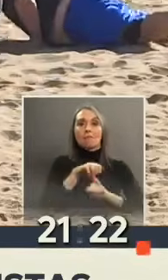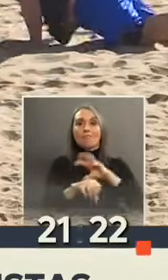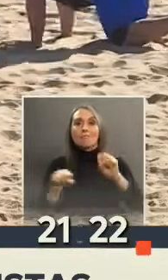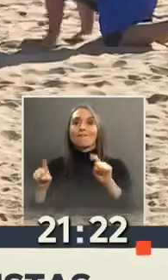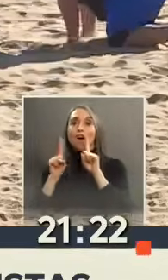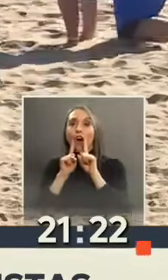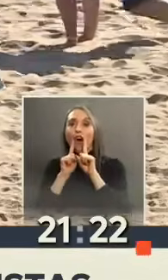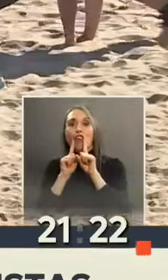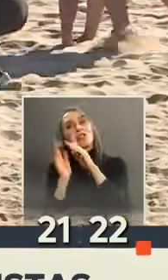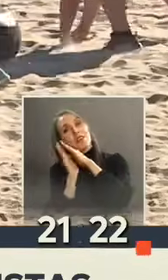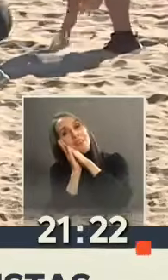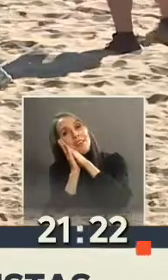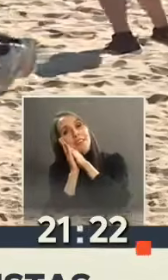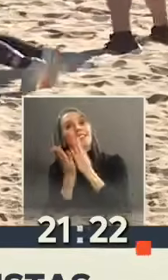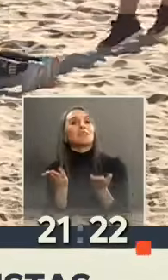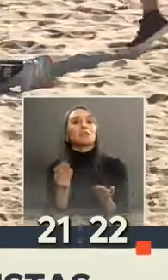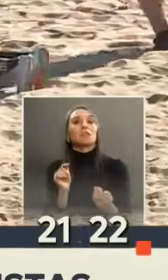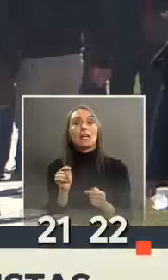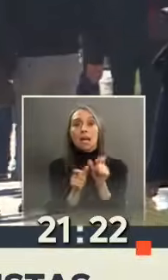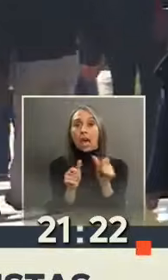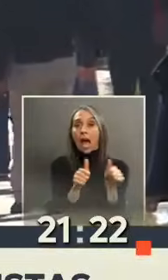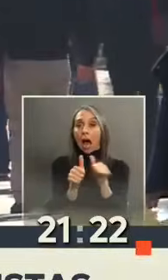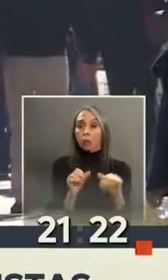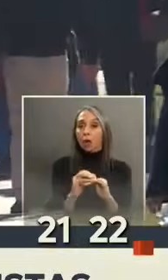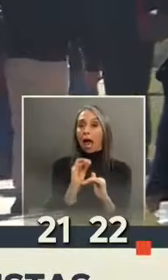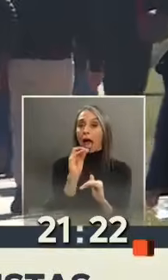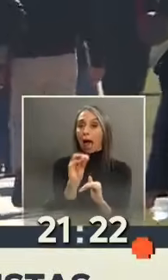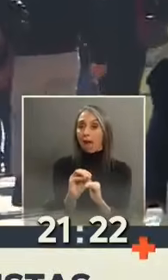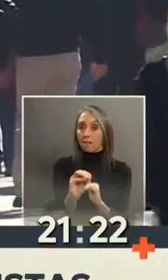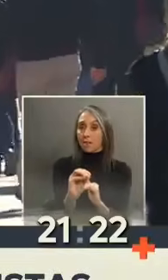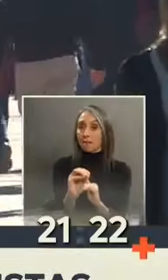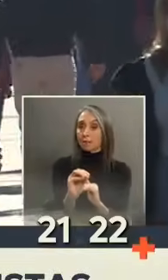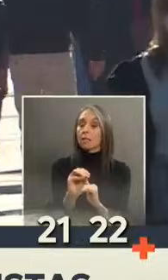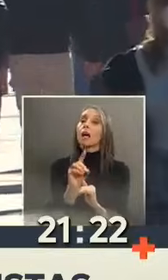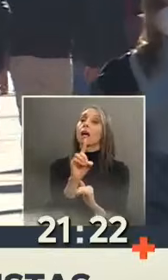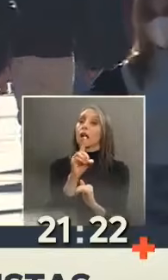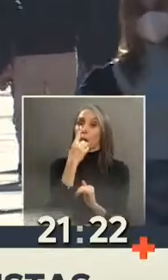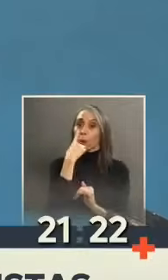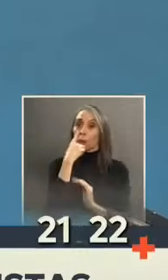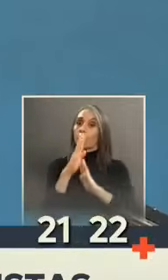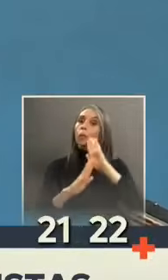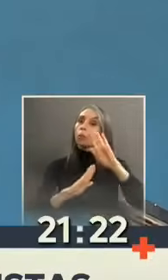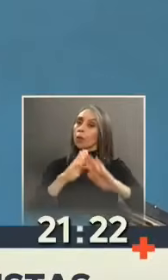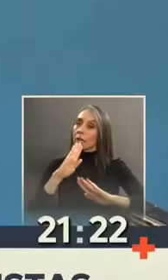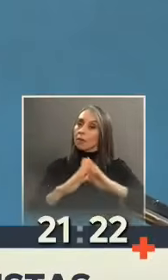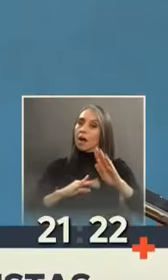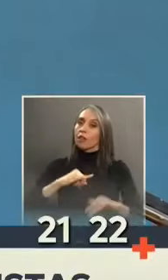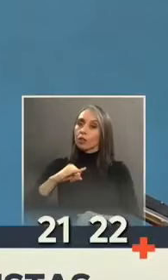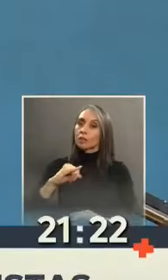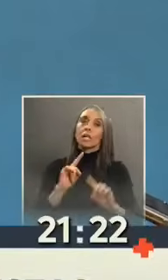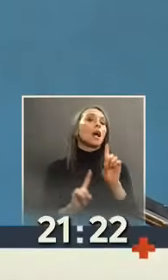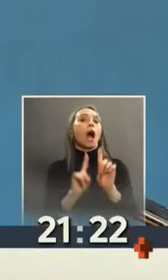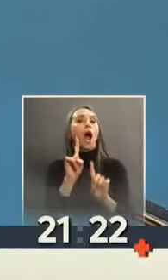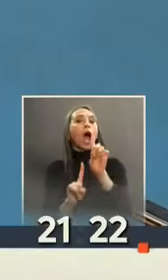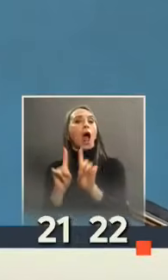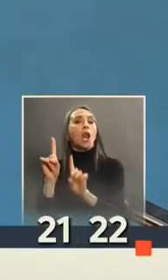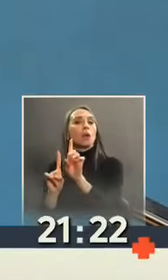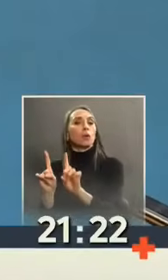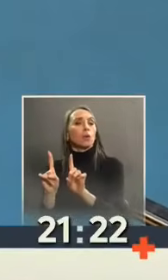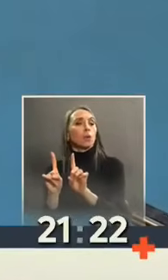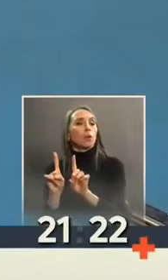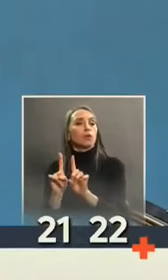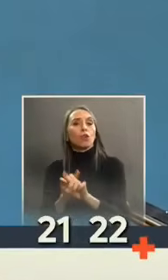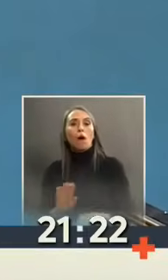ideal, pero eso sí, las autoridades advierten, como siempre, que hay que mantener los cuidados. Ha habido algunas personas que se han tenido que